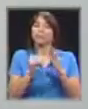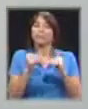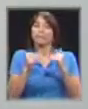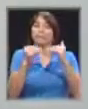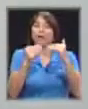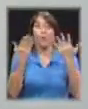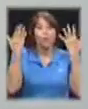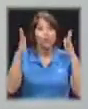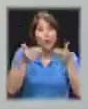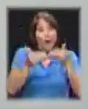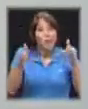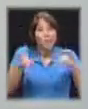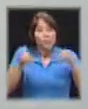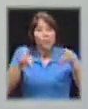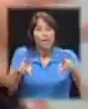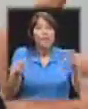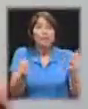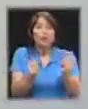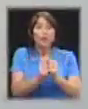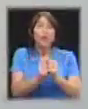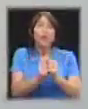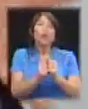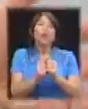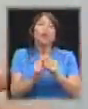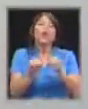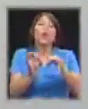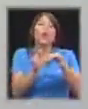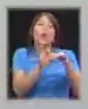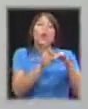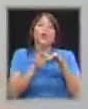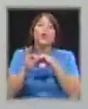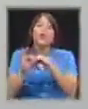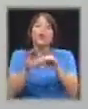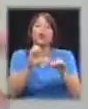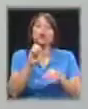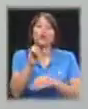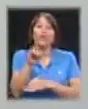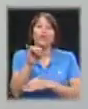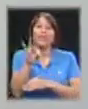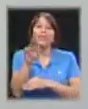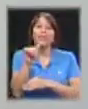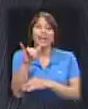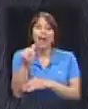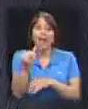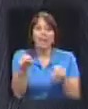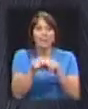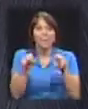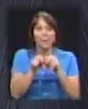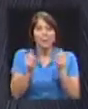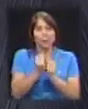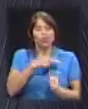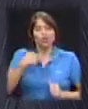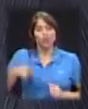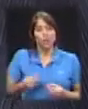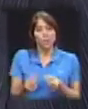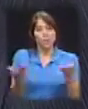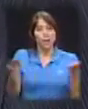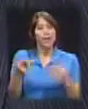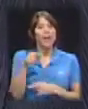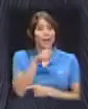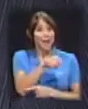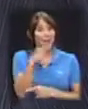con la China Popular, siempre recibía profesores, recibía investigadores en la universidad que